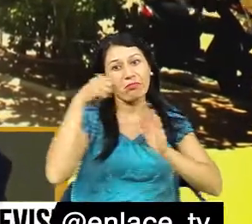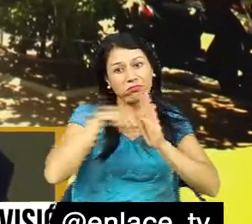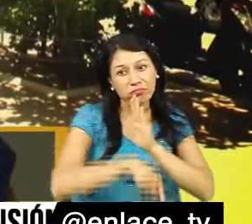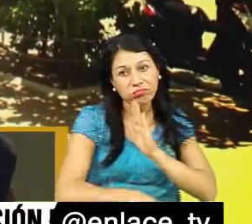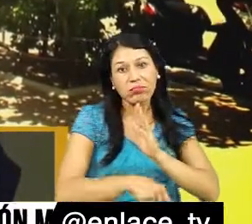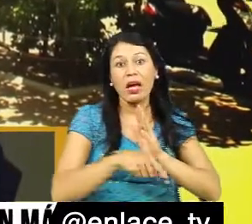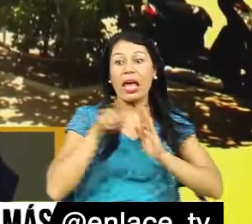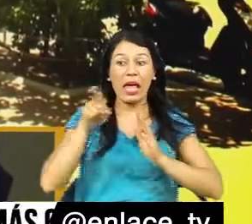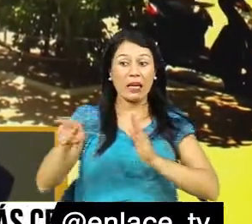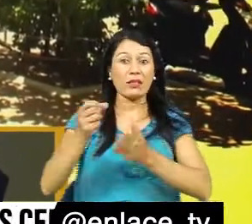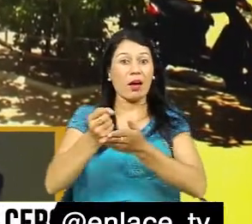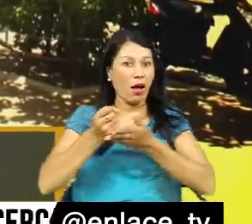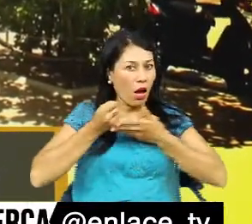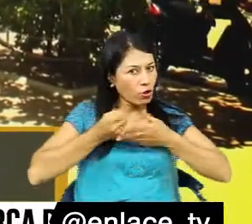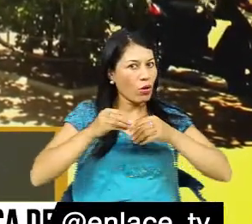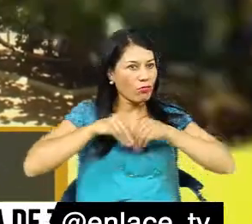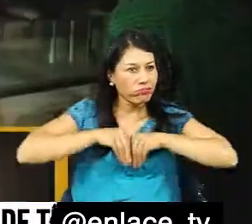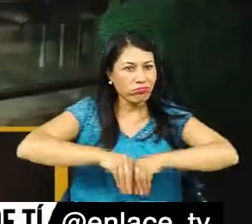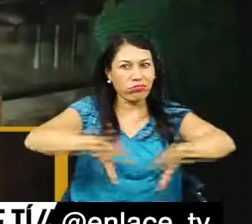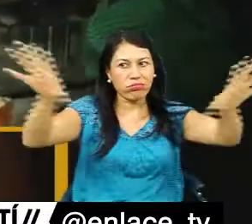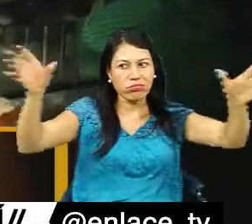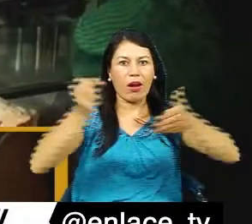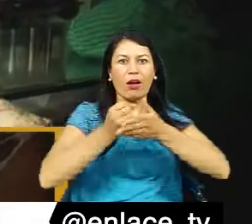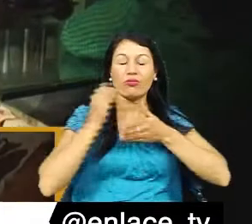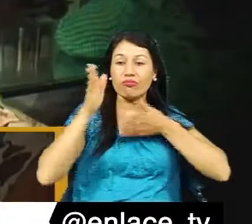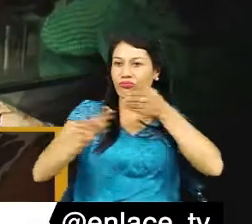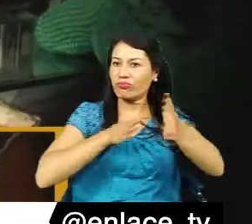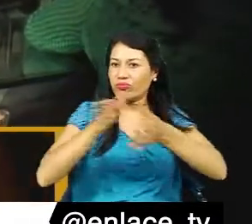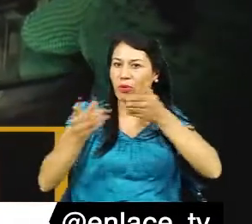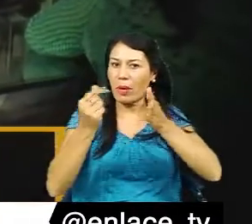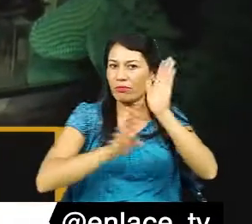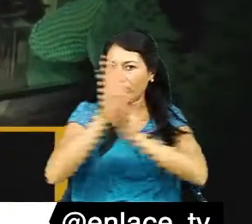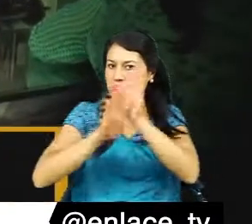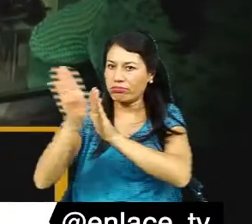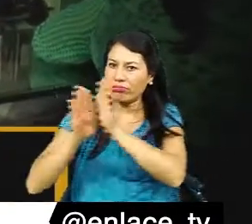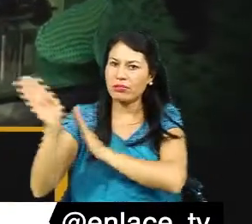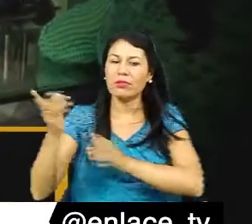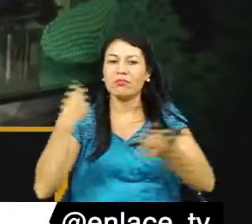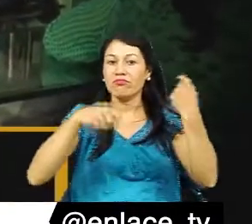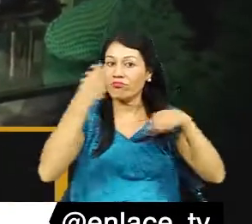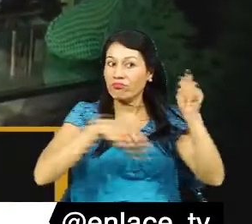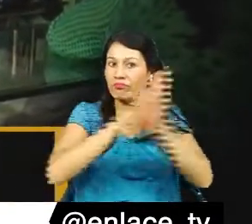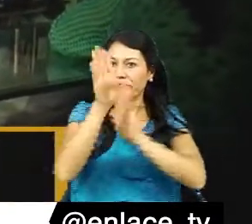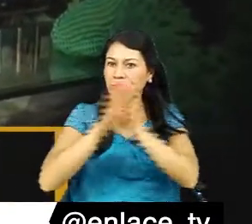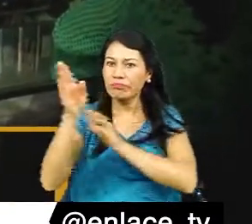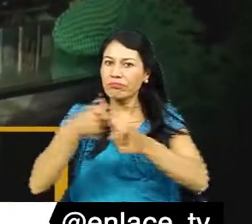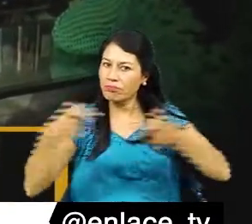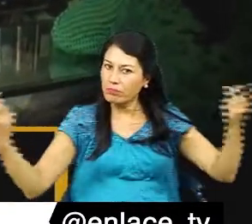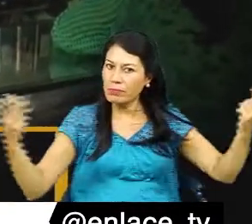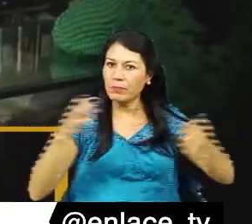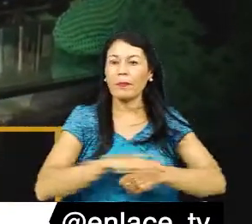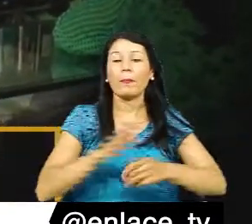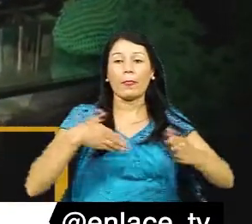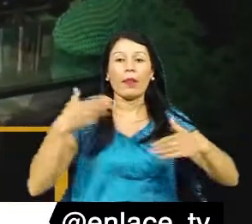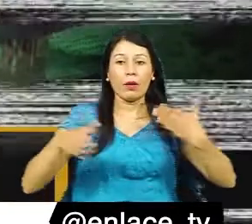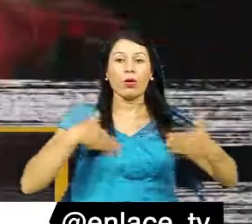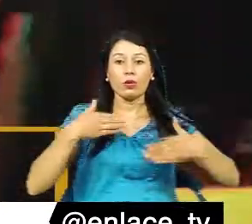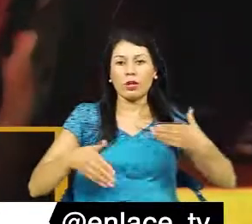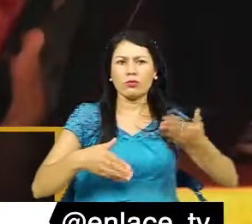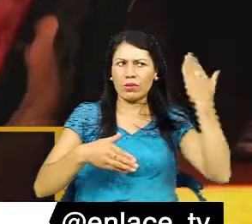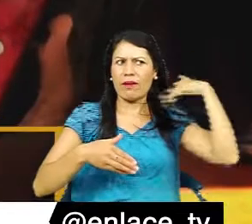mucho a reactivar la economía en la ciudad. Muy contenta porque la verdad en todos estos años se han hecho actividades y todo, pero